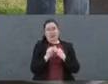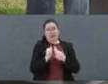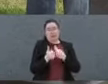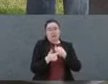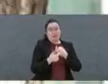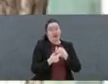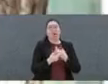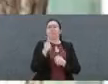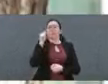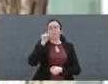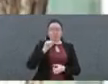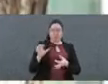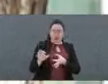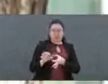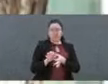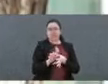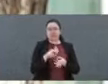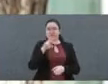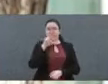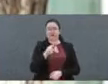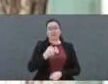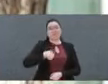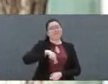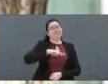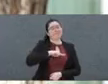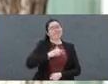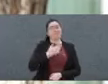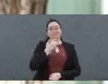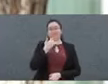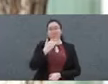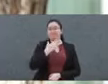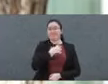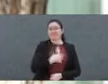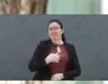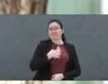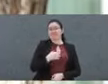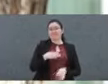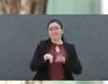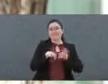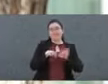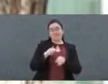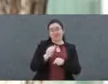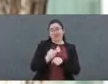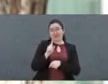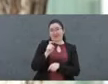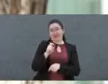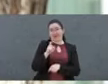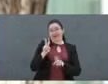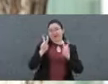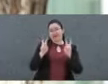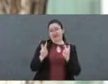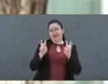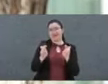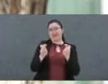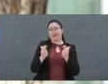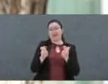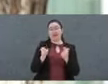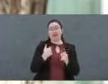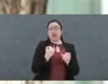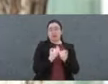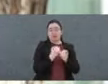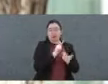complementan y la verdad estamos muy satisfechos con el trabajo que alrededor del tema de agua potable y de